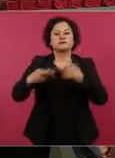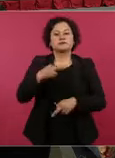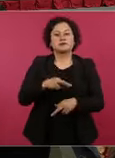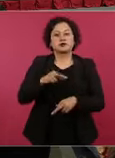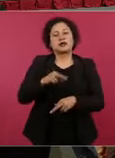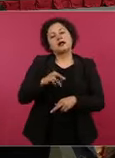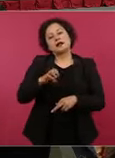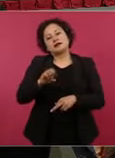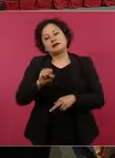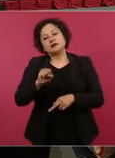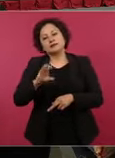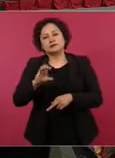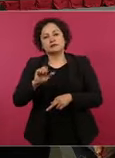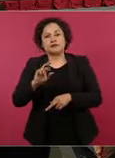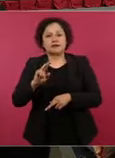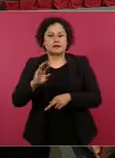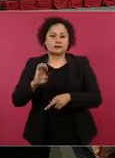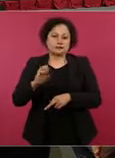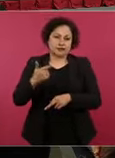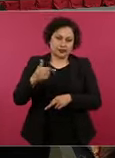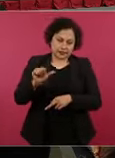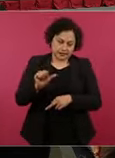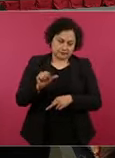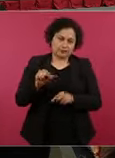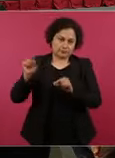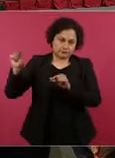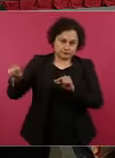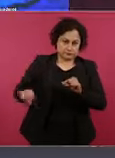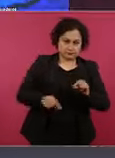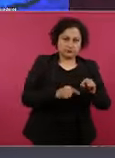Este tramo de Escárcega